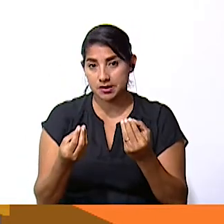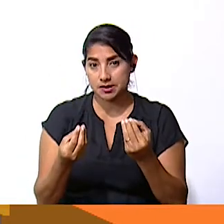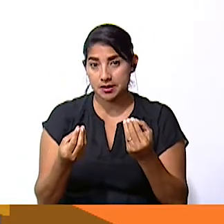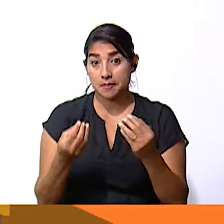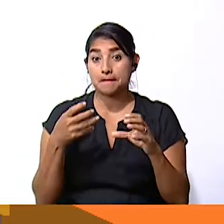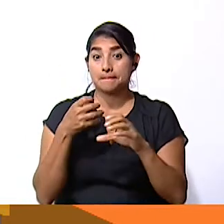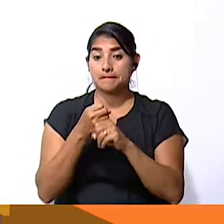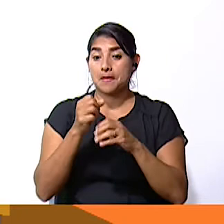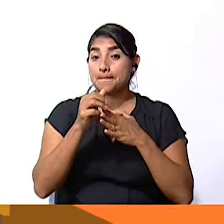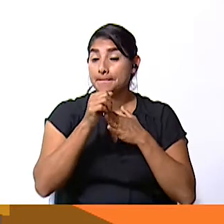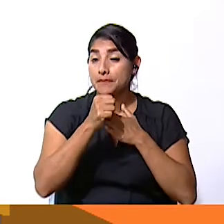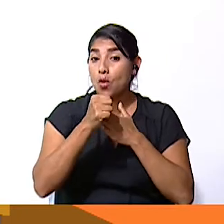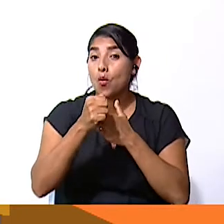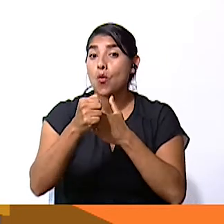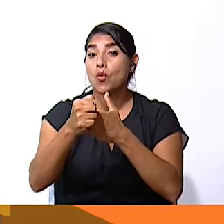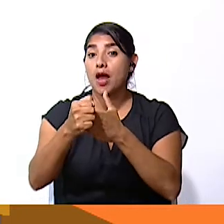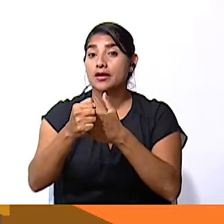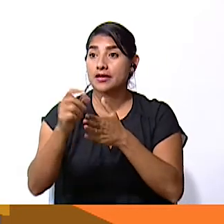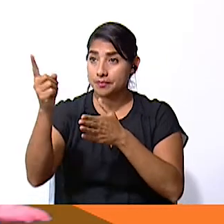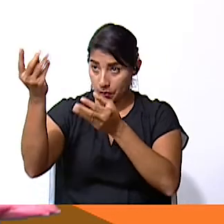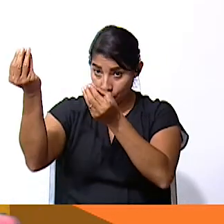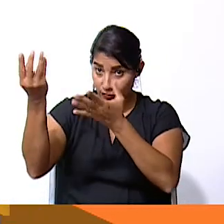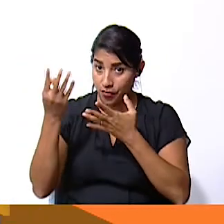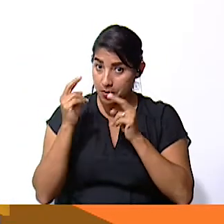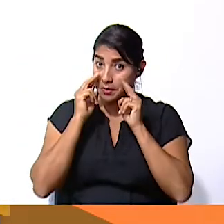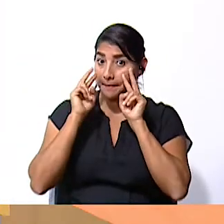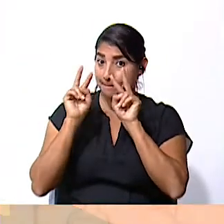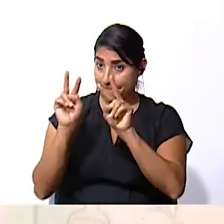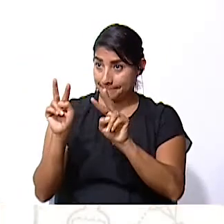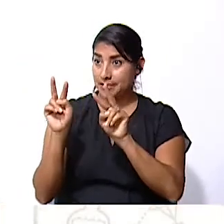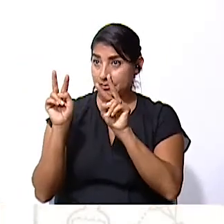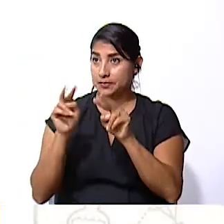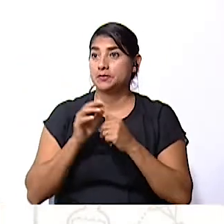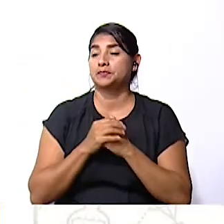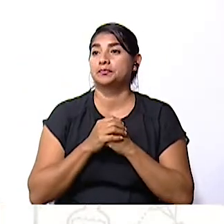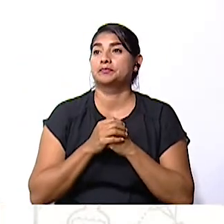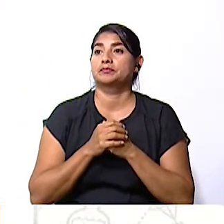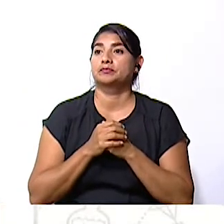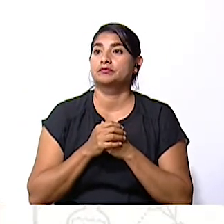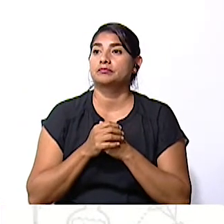hacerlo guiándonos por la siguiente información. Observemos.